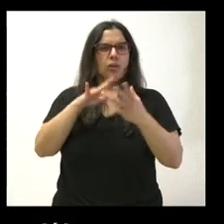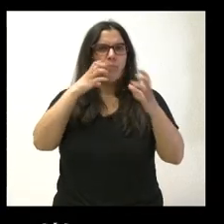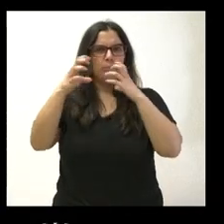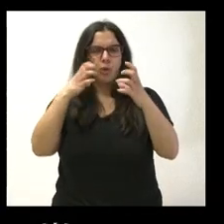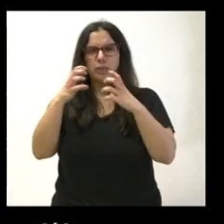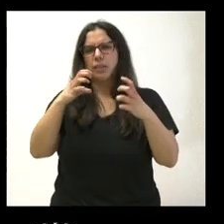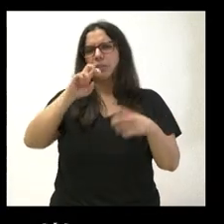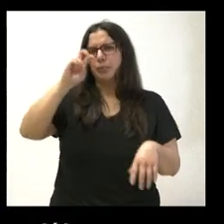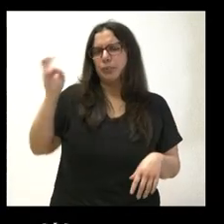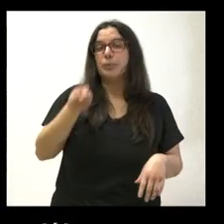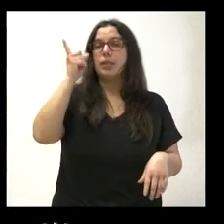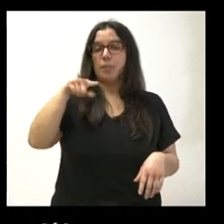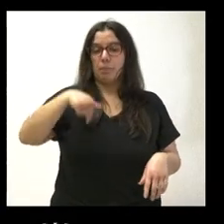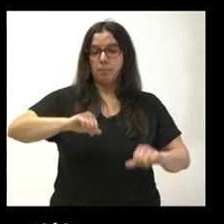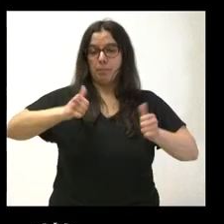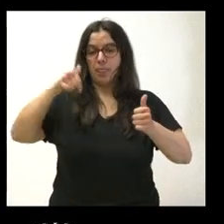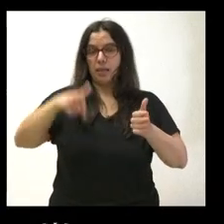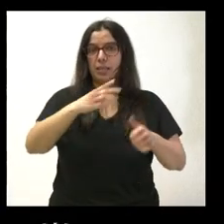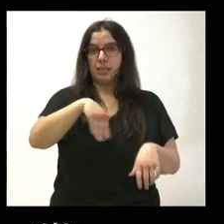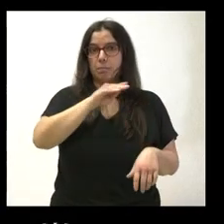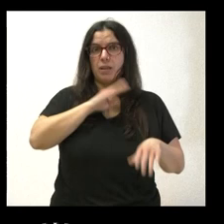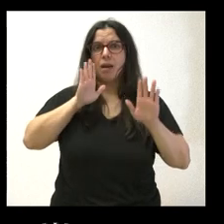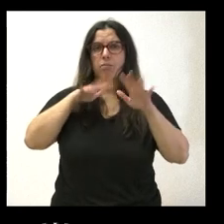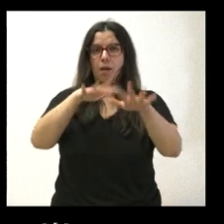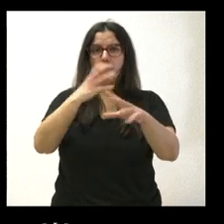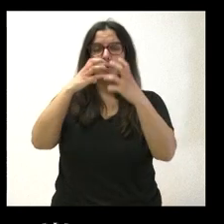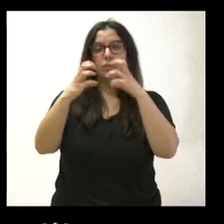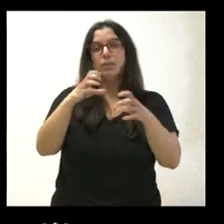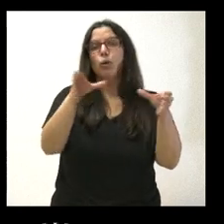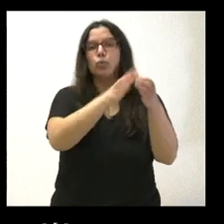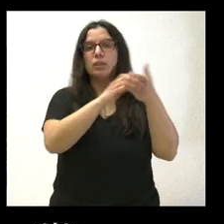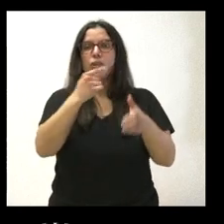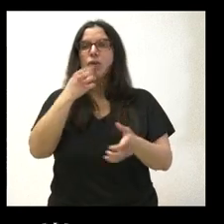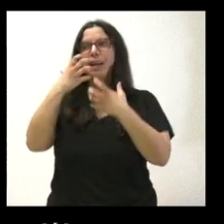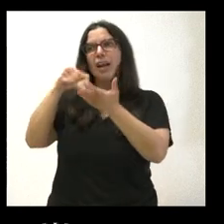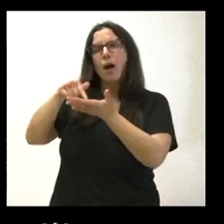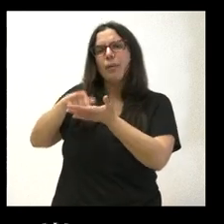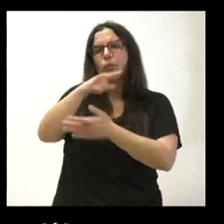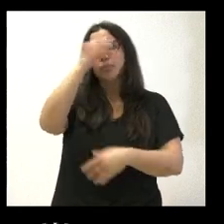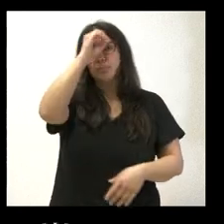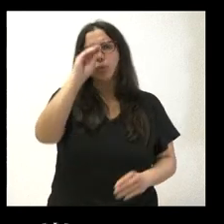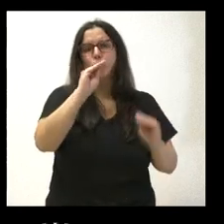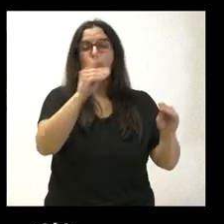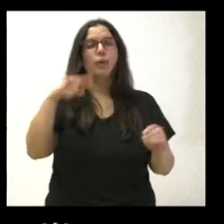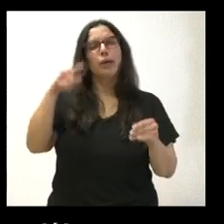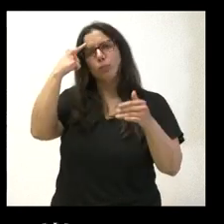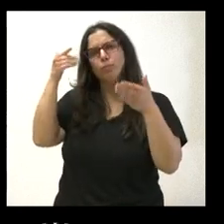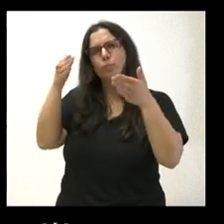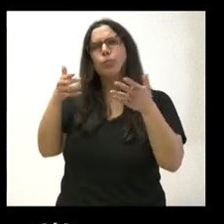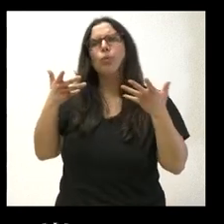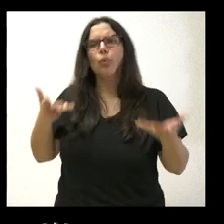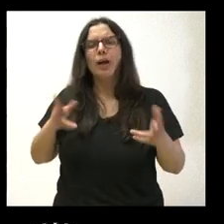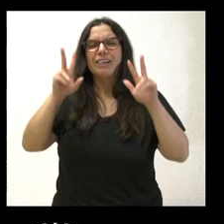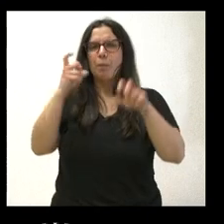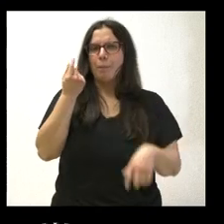suman los los agricultores españoles que le parece a la junta sus reclamaciones ellos ponen el foco en los